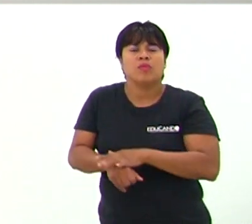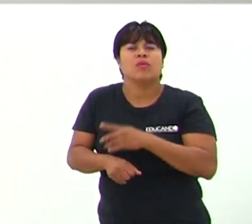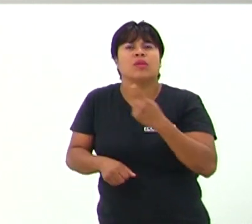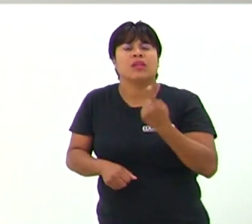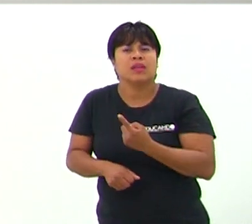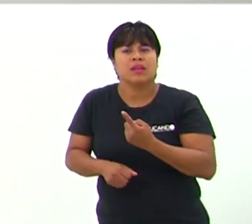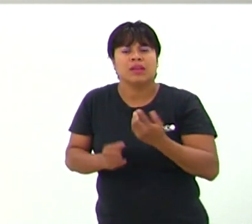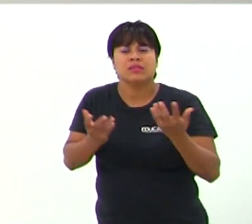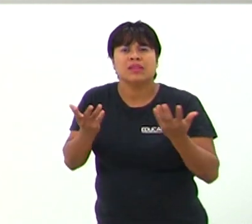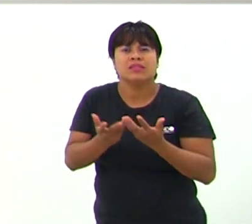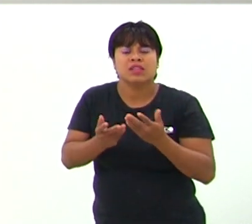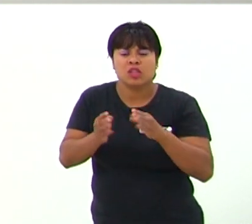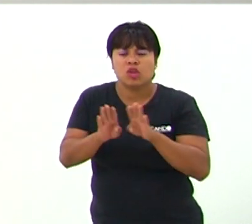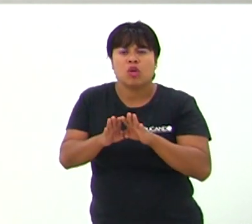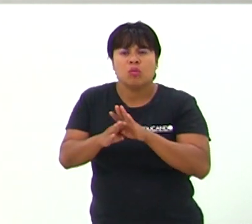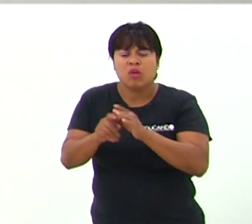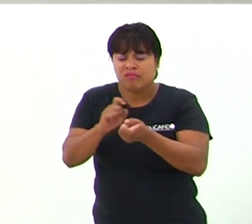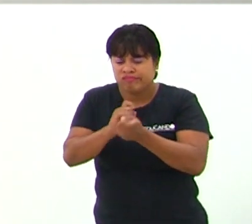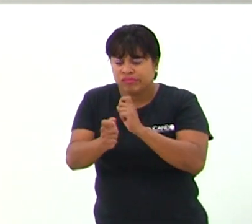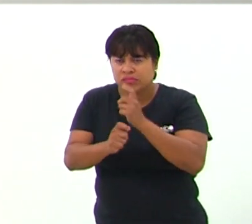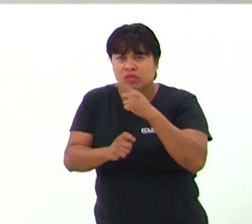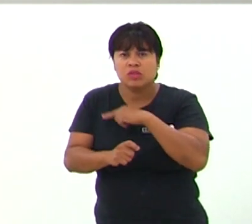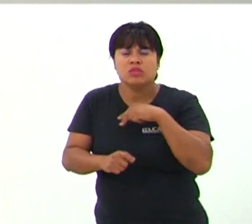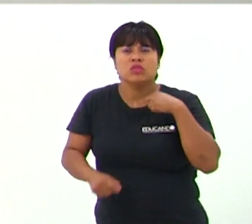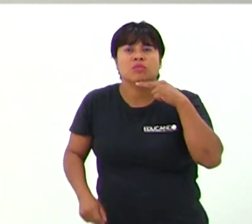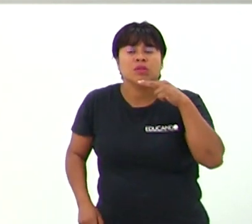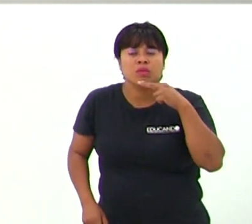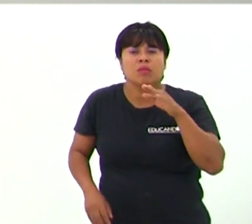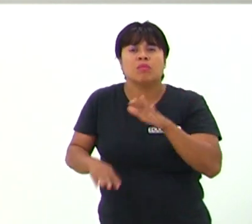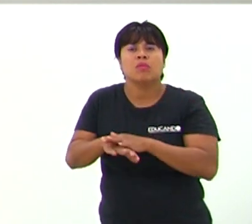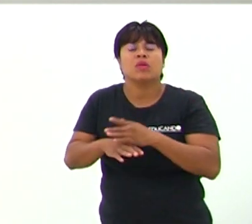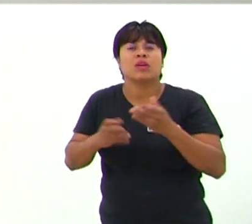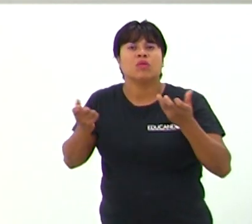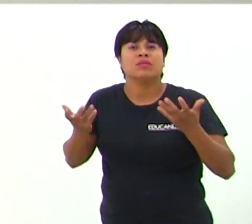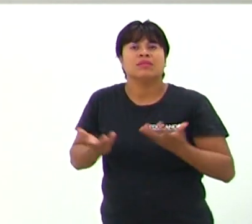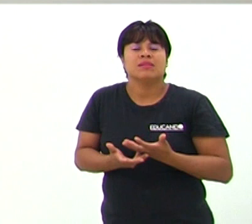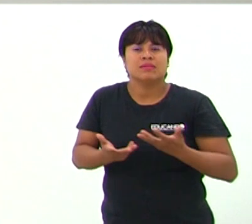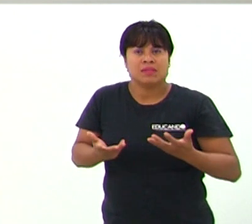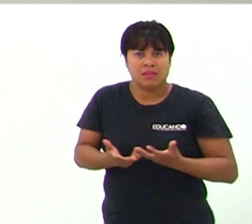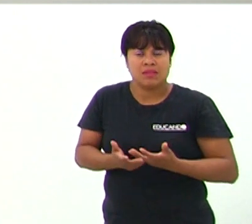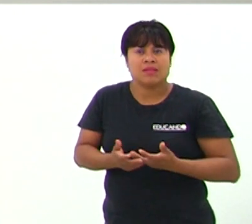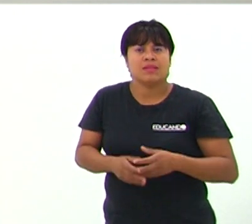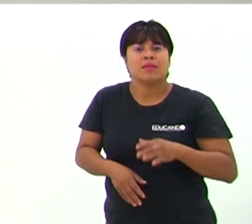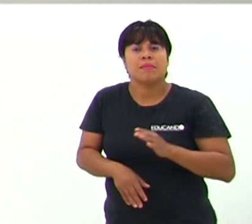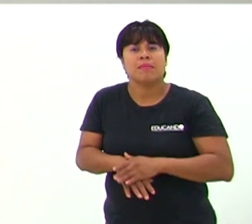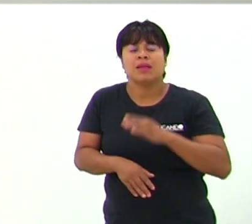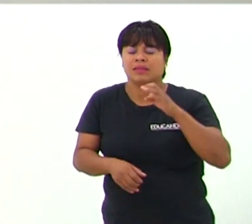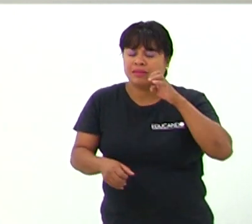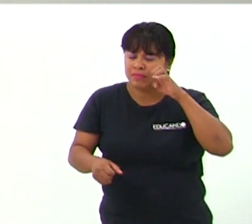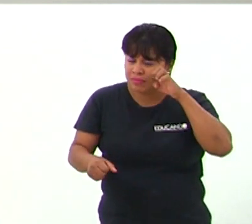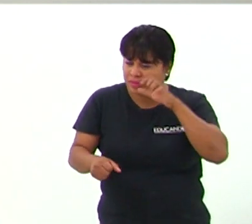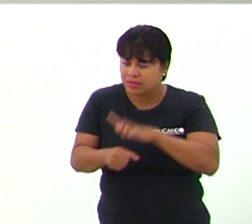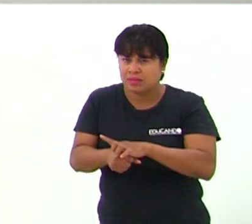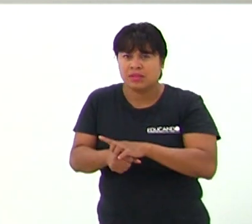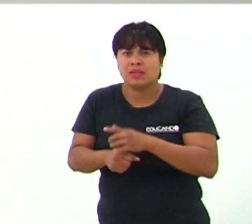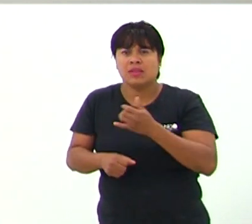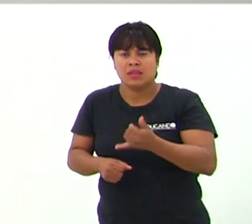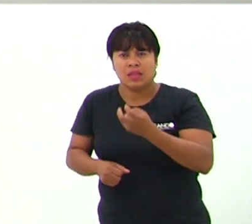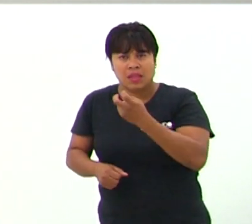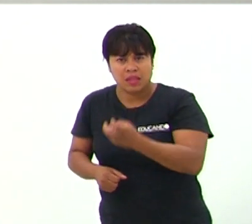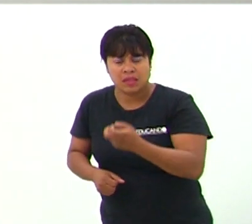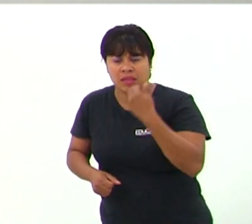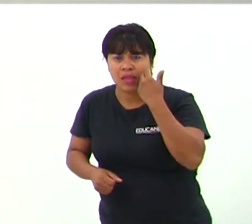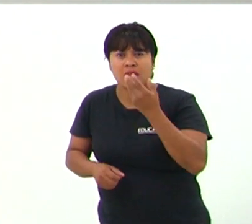está haciendo una modificación? Porque lo está haciendo más específico y haciendo